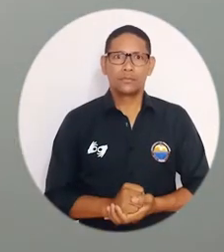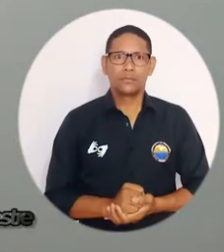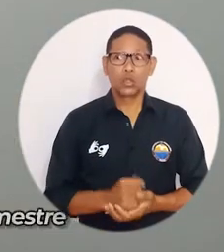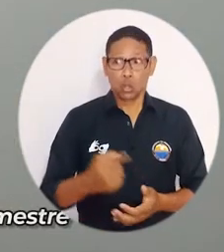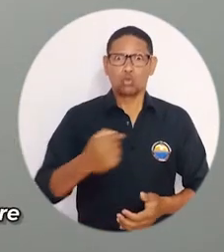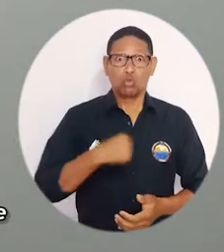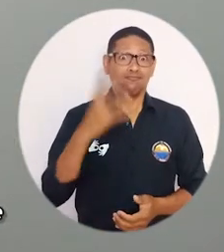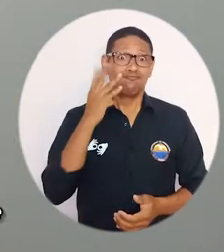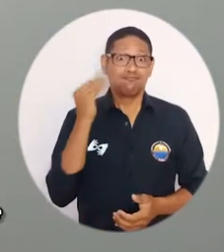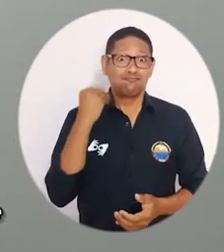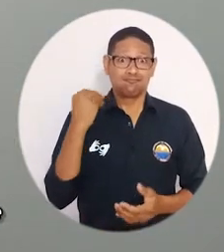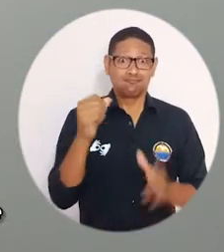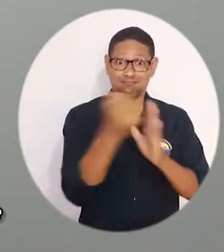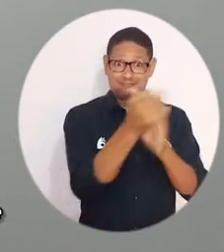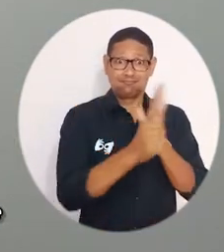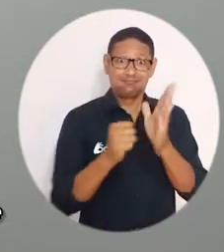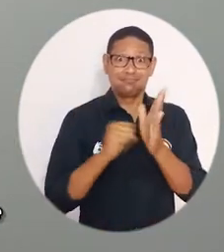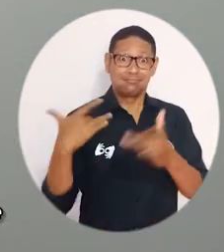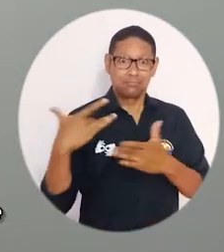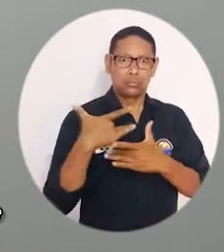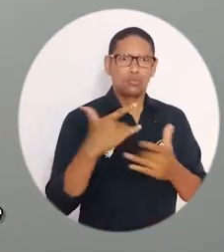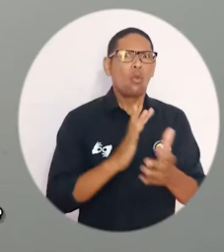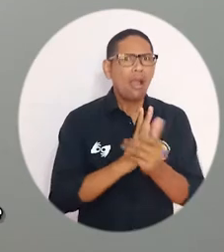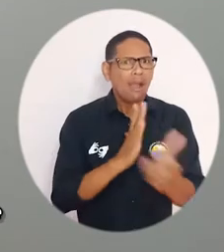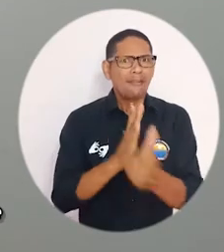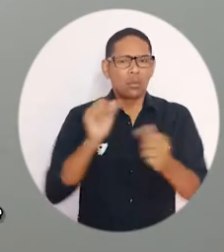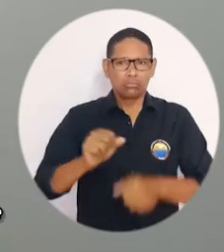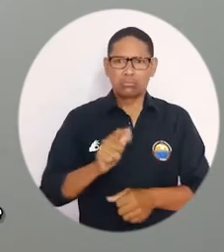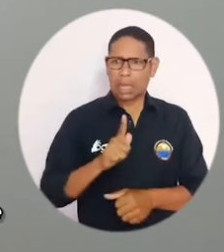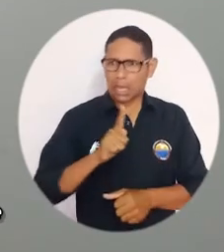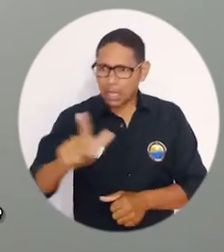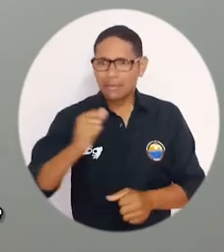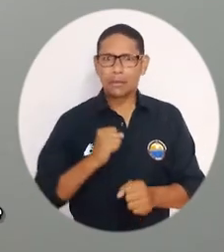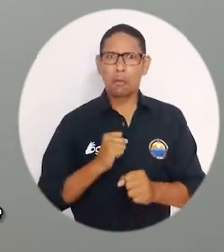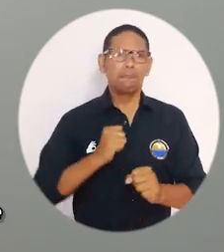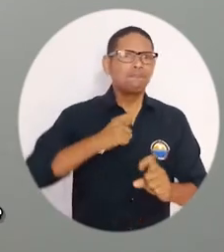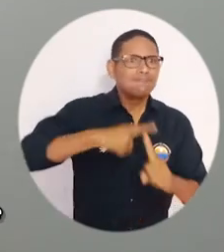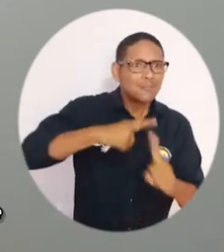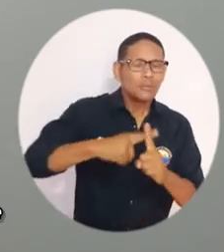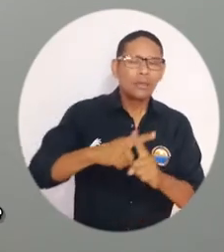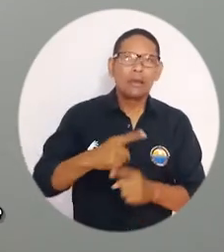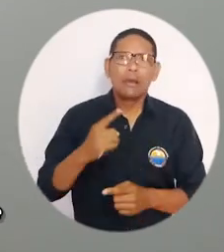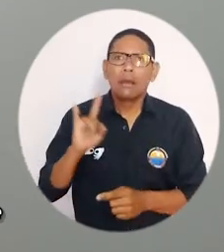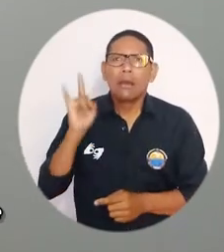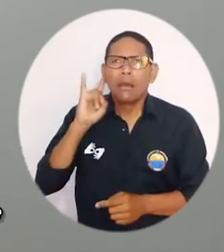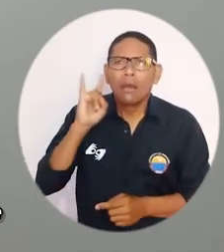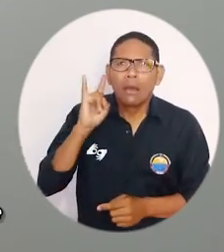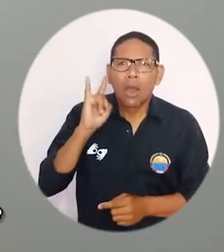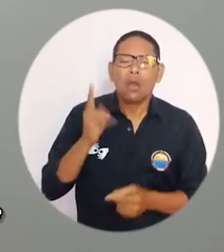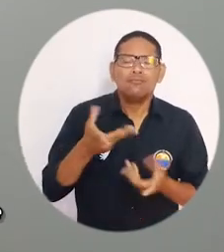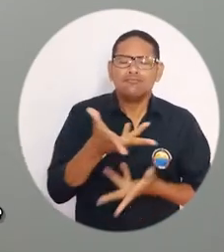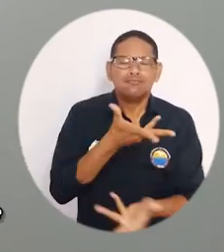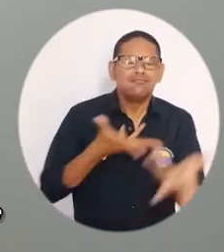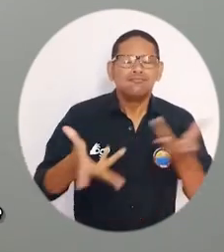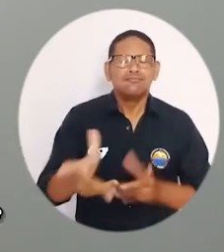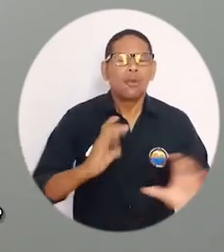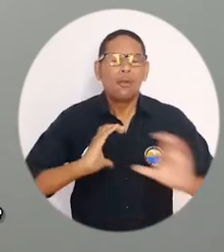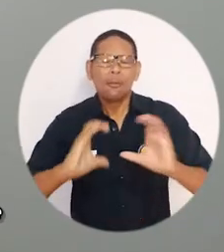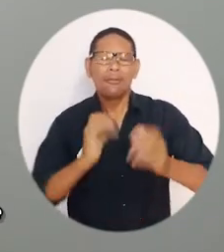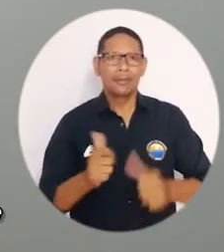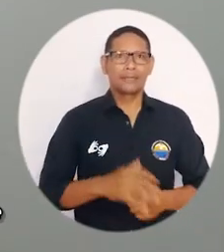del voluntariado me ha permitido fortalecer habilidades como liderazgo, optimismo, saber escuchar y